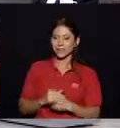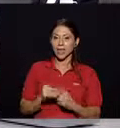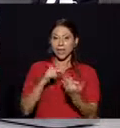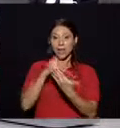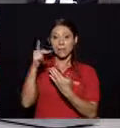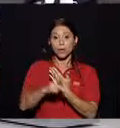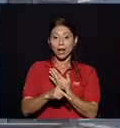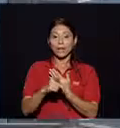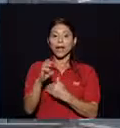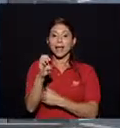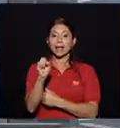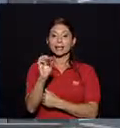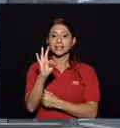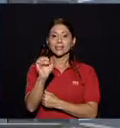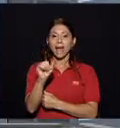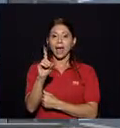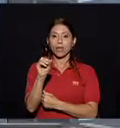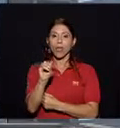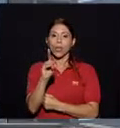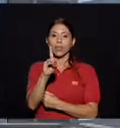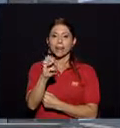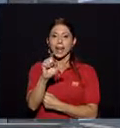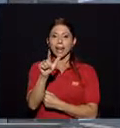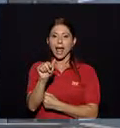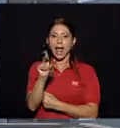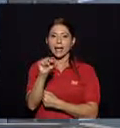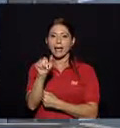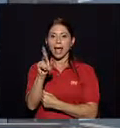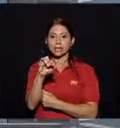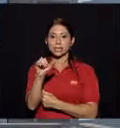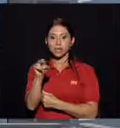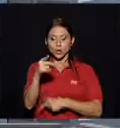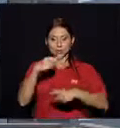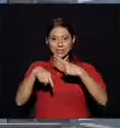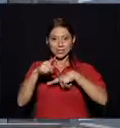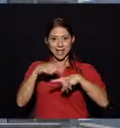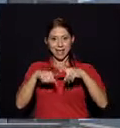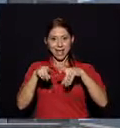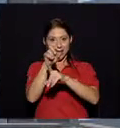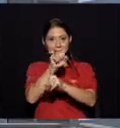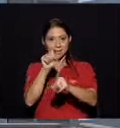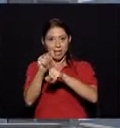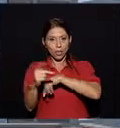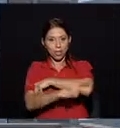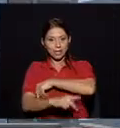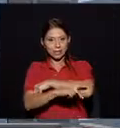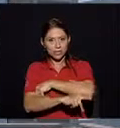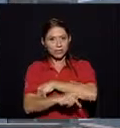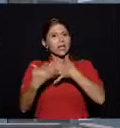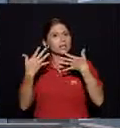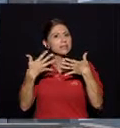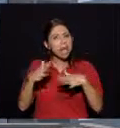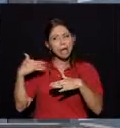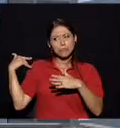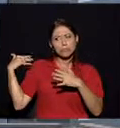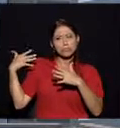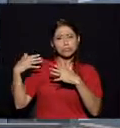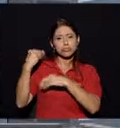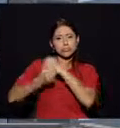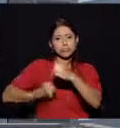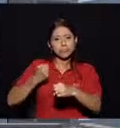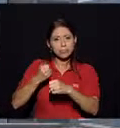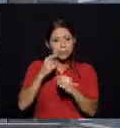Nación tiene muchísimos años, ya más de 2 décadas, de estar analizando la situación del país. ¿Cuál